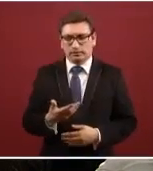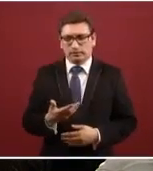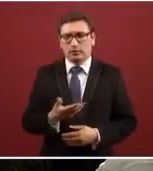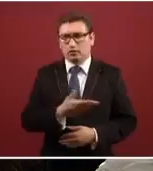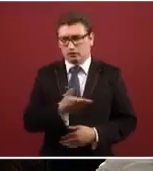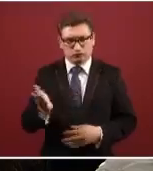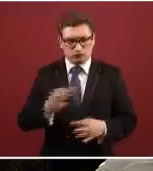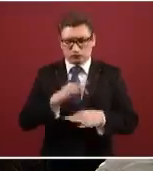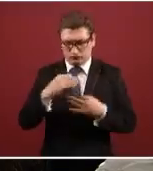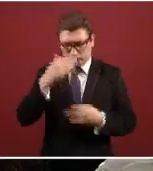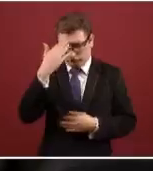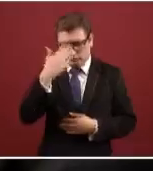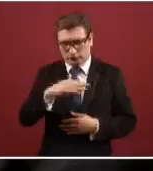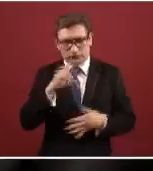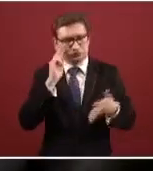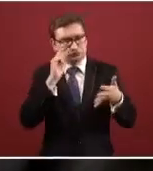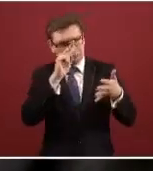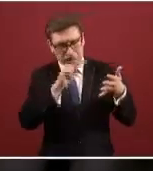se sepa y ahí se vean.